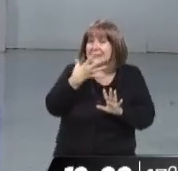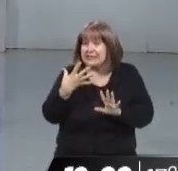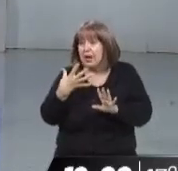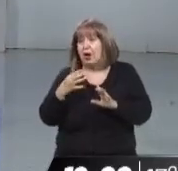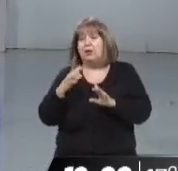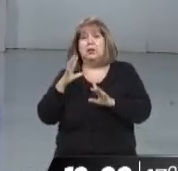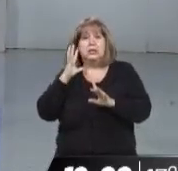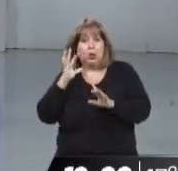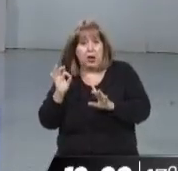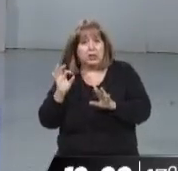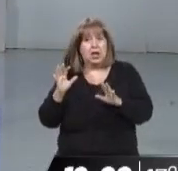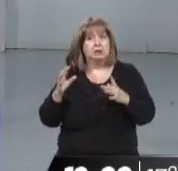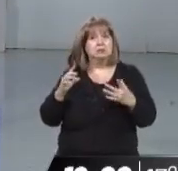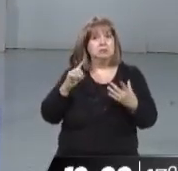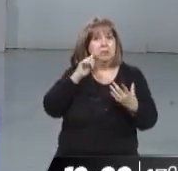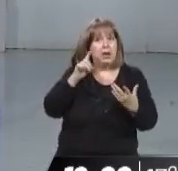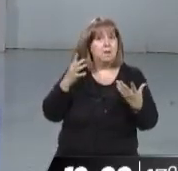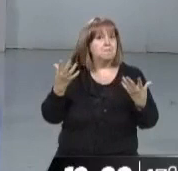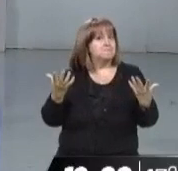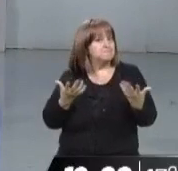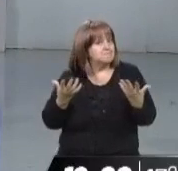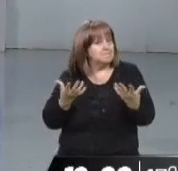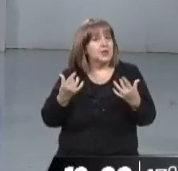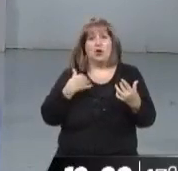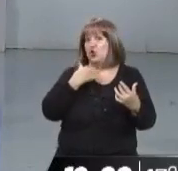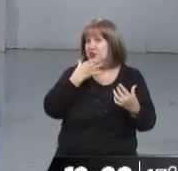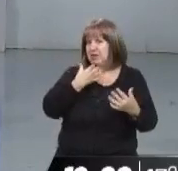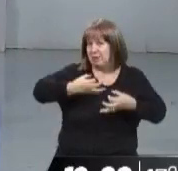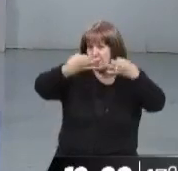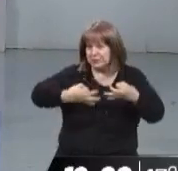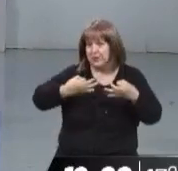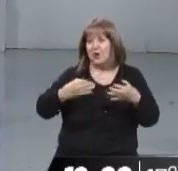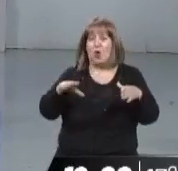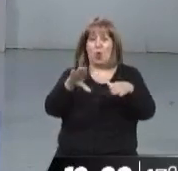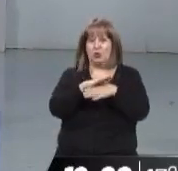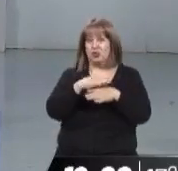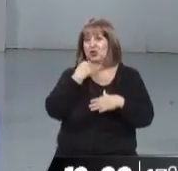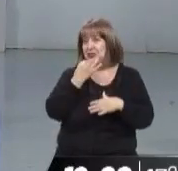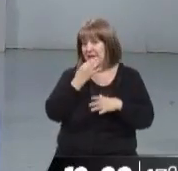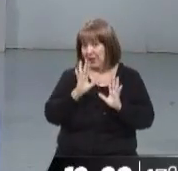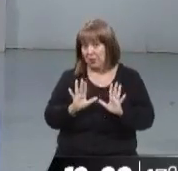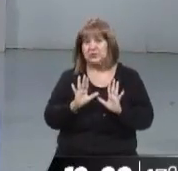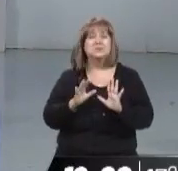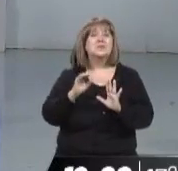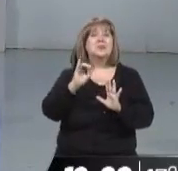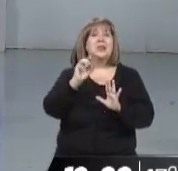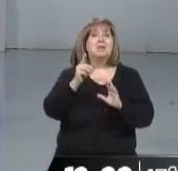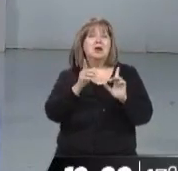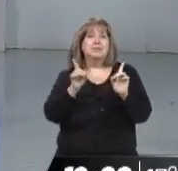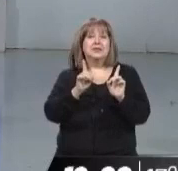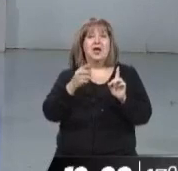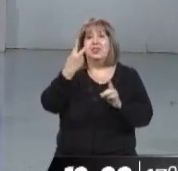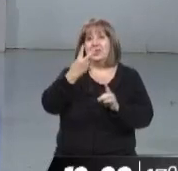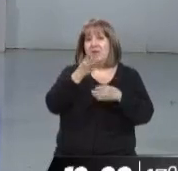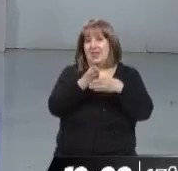y 50. Algunos, sí, medios están hablando de 45 como un número más consensuado, otros, sí, hablan de 50. Bien. Pero estaría allí y desdoblado en